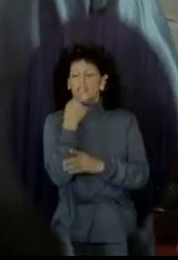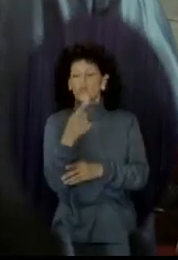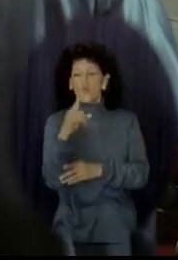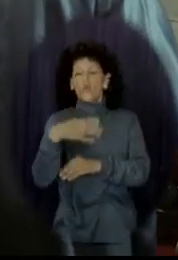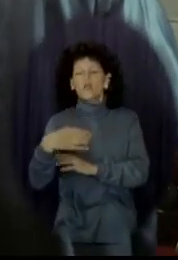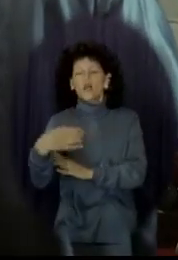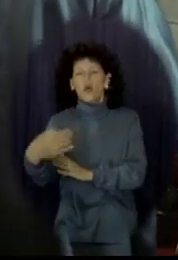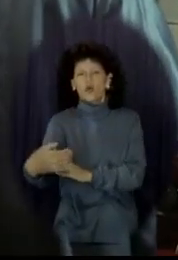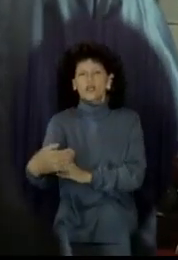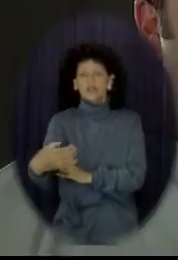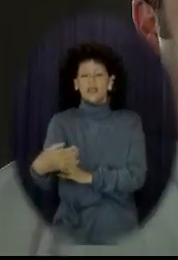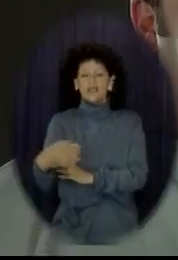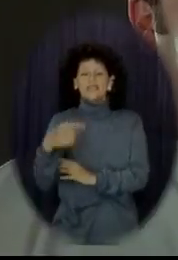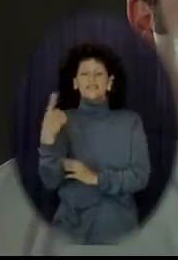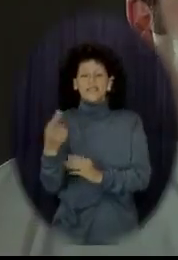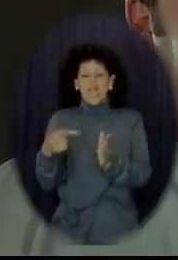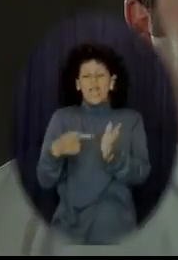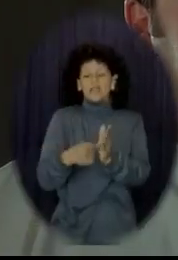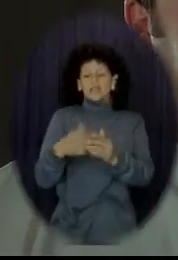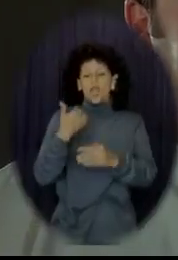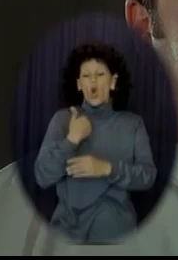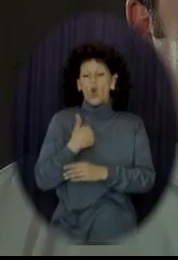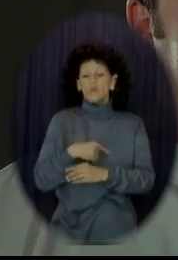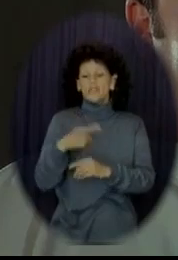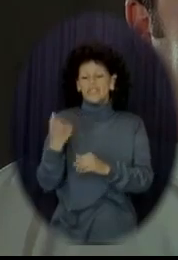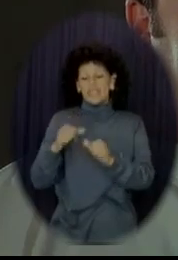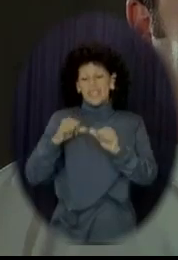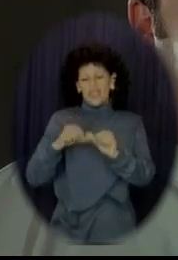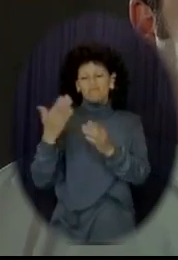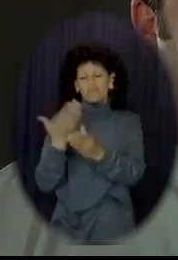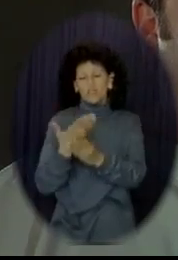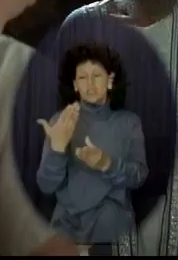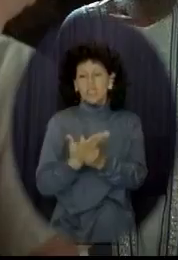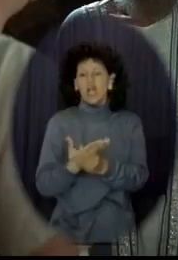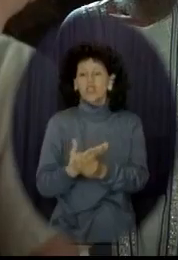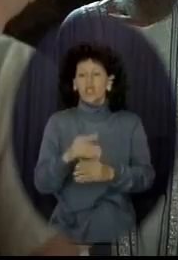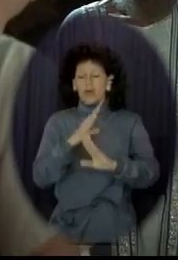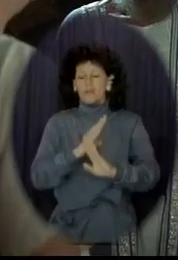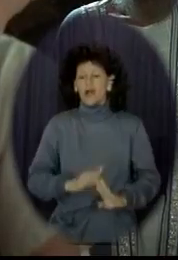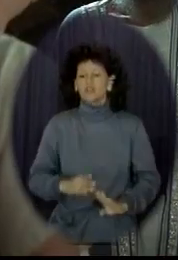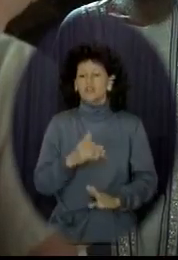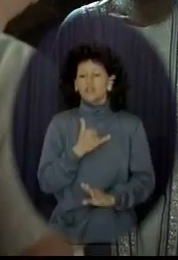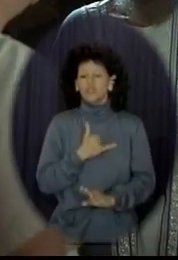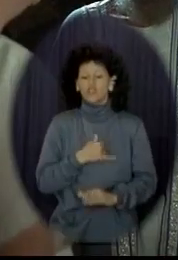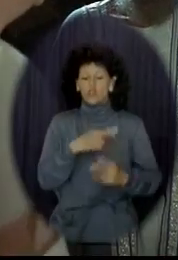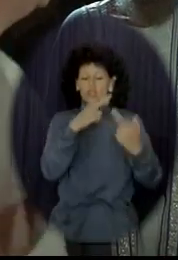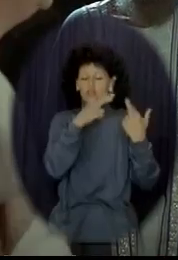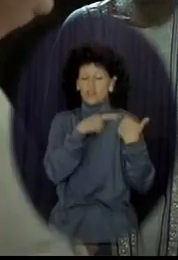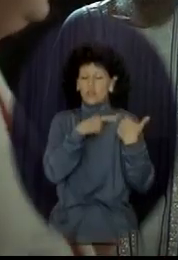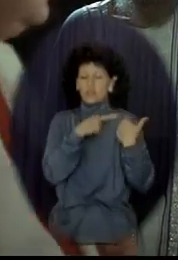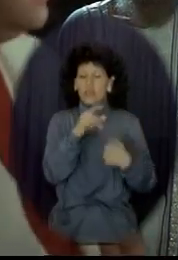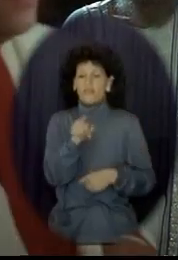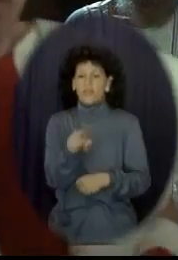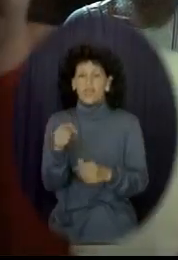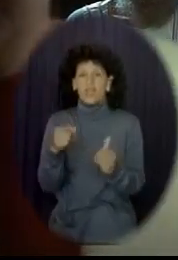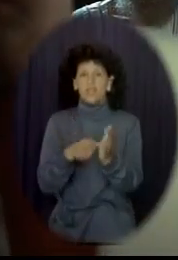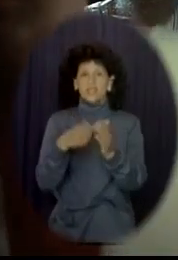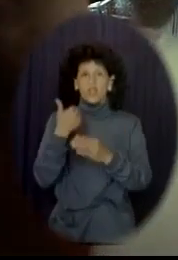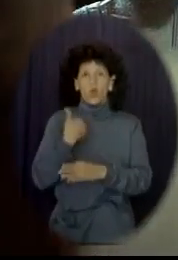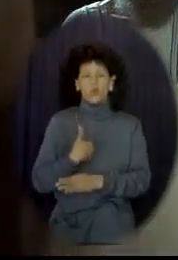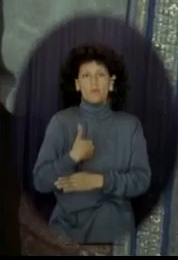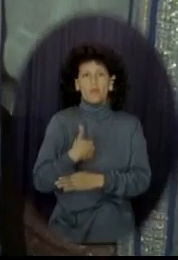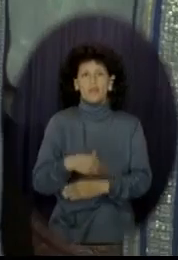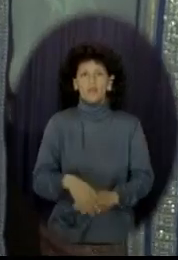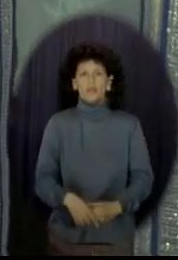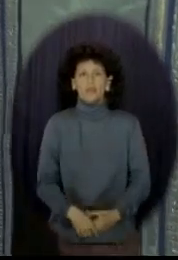Les advierto una cosa. Si este hombre sigue perturbando la paz, ajustaré cuentas con ustedes.